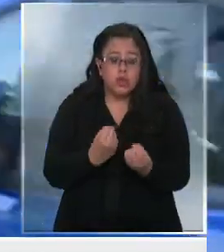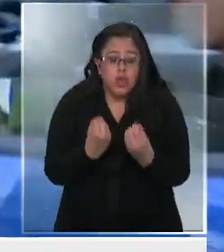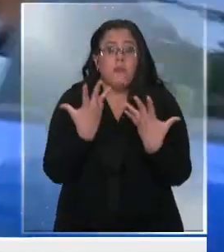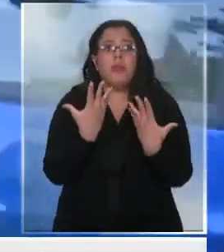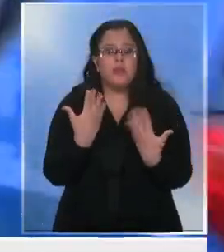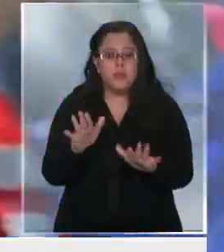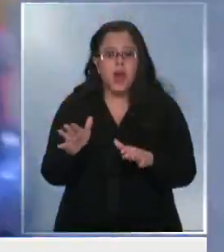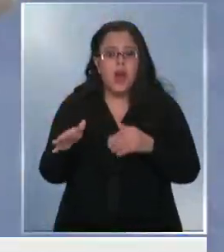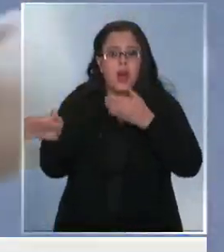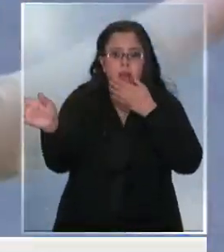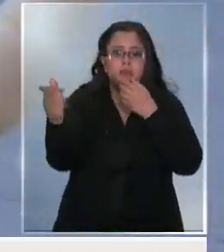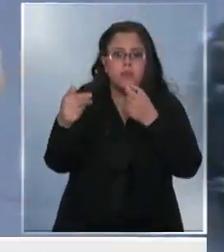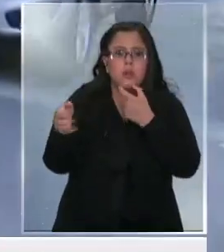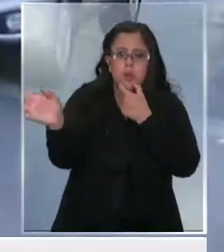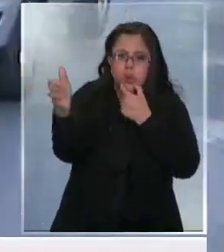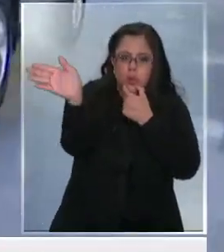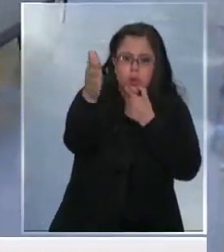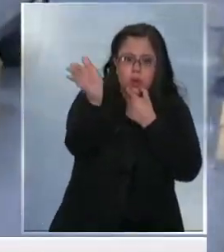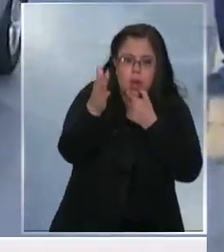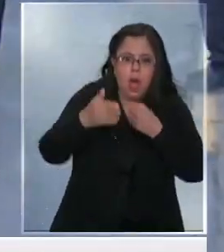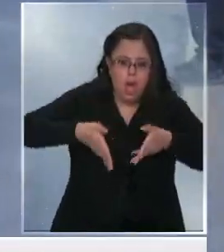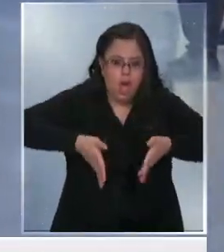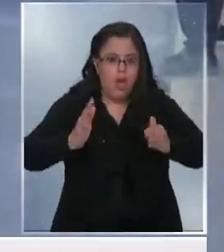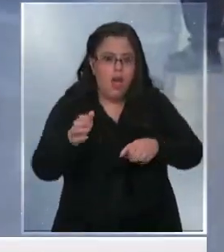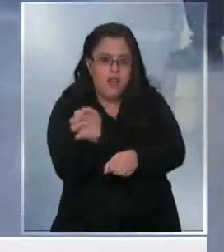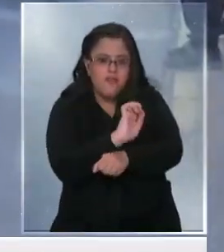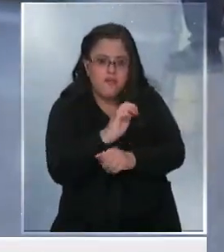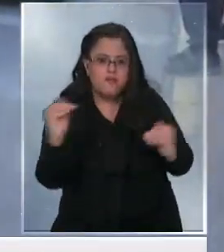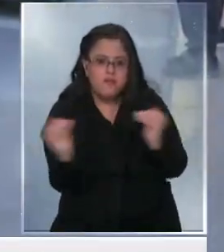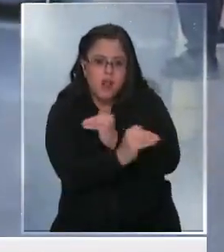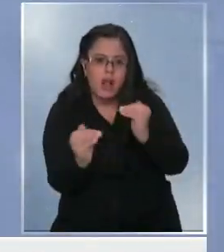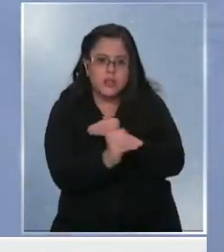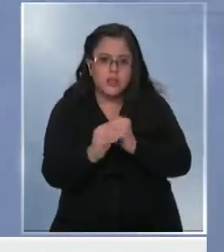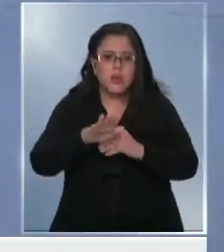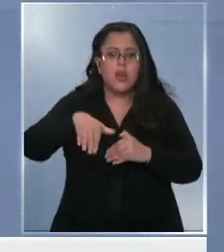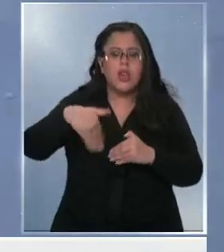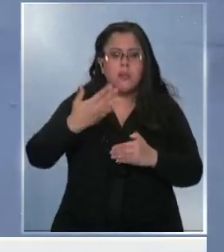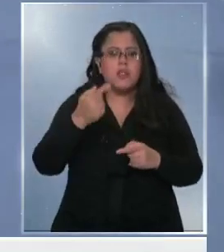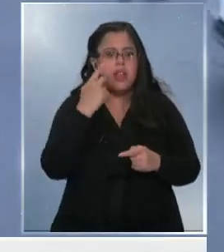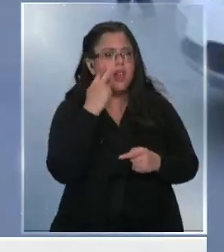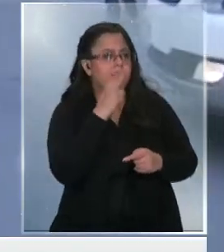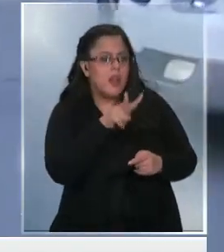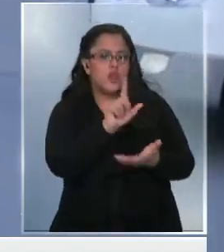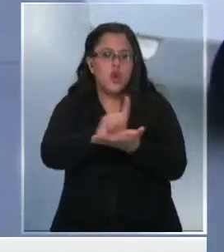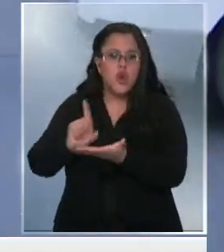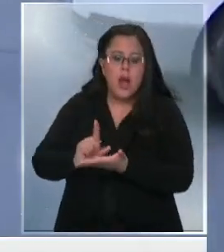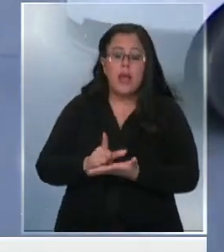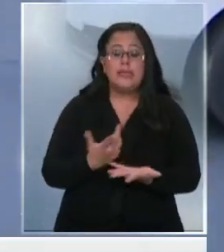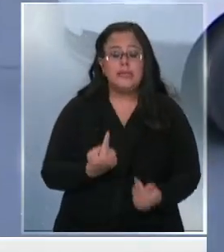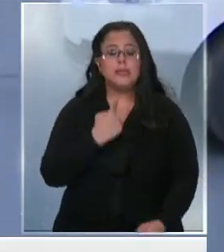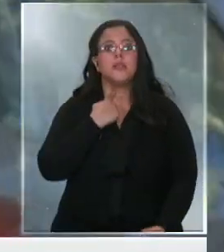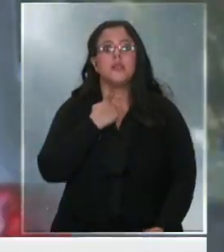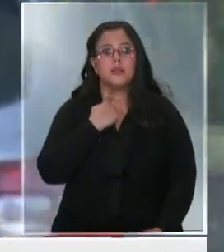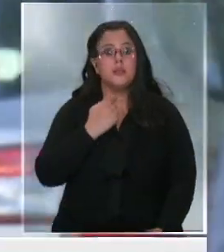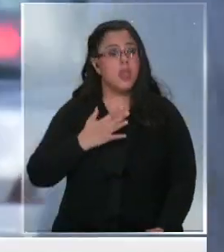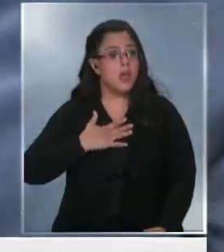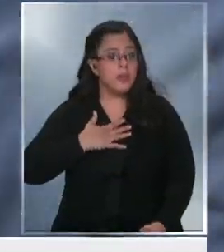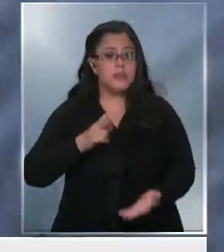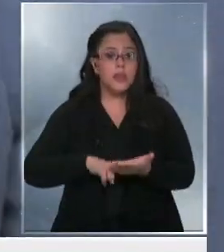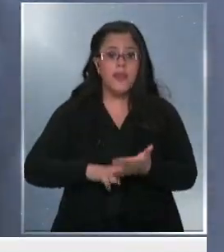el tránsito en medio del caos matutino y después de realizar un recorrido entre los locales afectados. Lo que me tiene